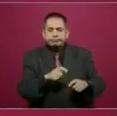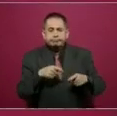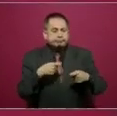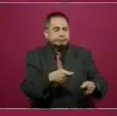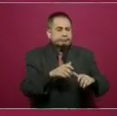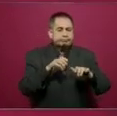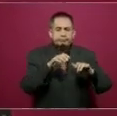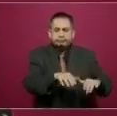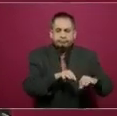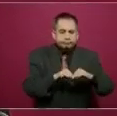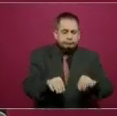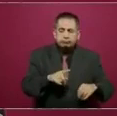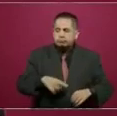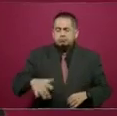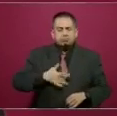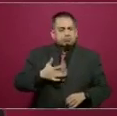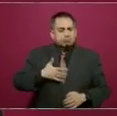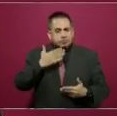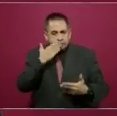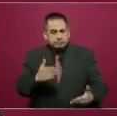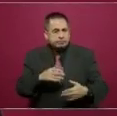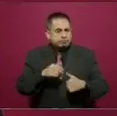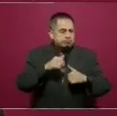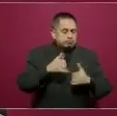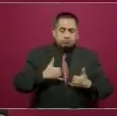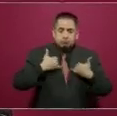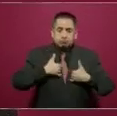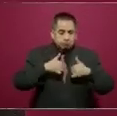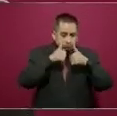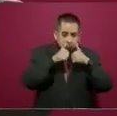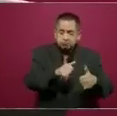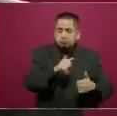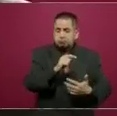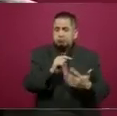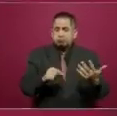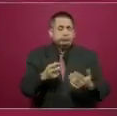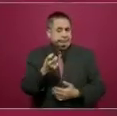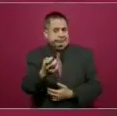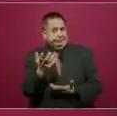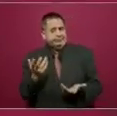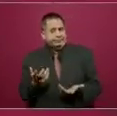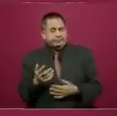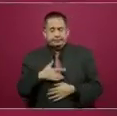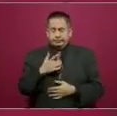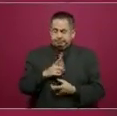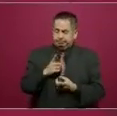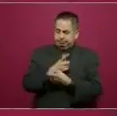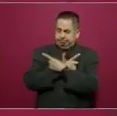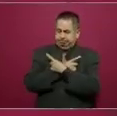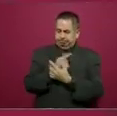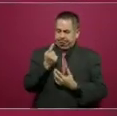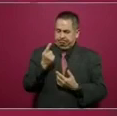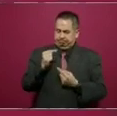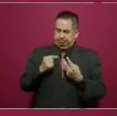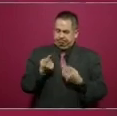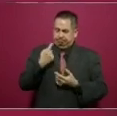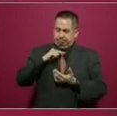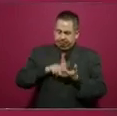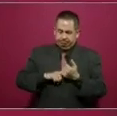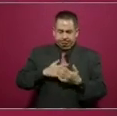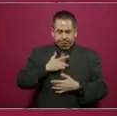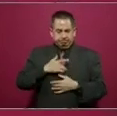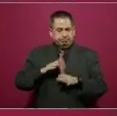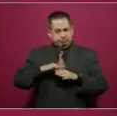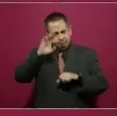haya bienestar, que se atienda a los jóvenes y que se fortalezcan los valores culturales,